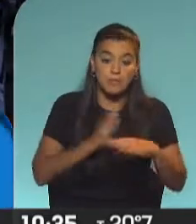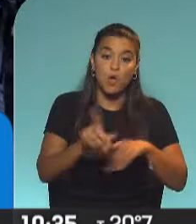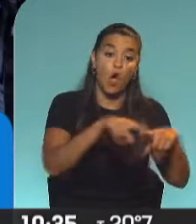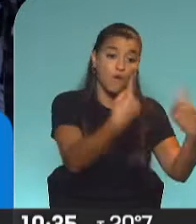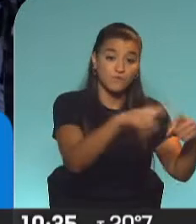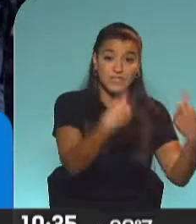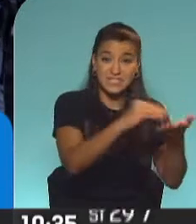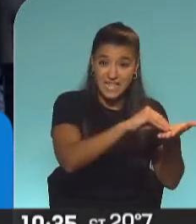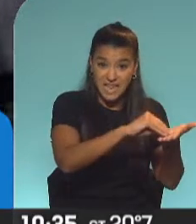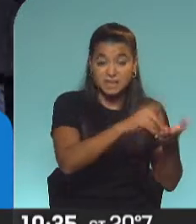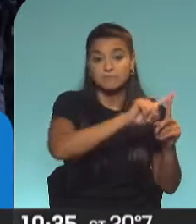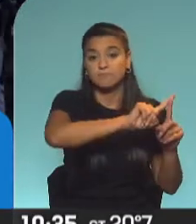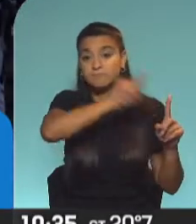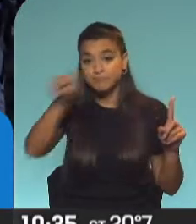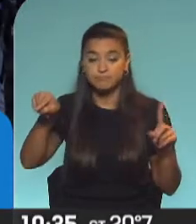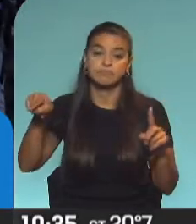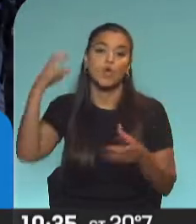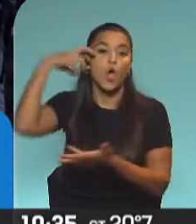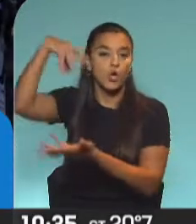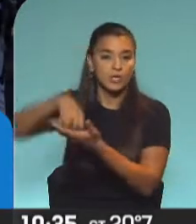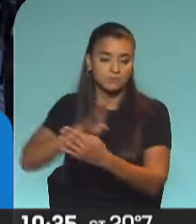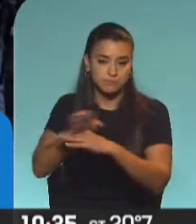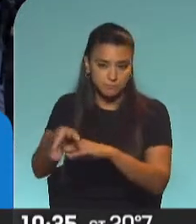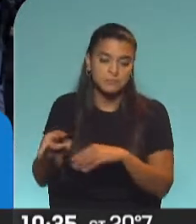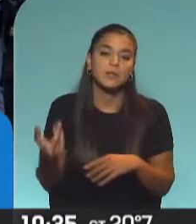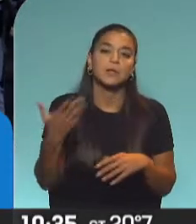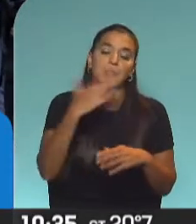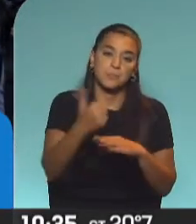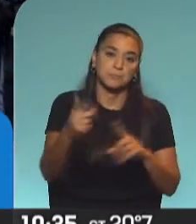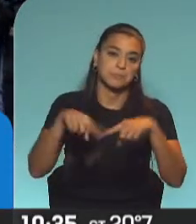oficinas hacia el Salón de los Pasos Perdidos y posteriormente al recinto de la Cámara Baja. Bien.